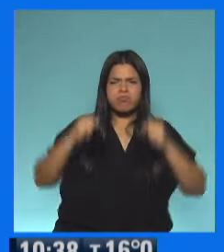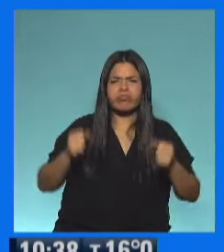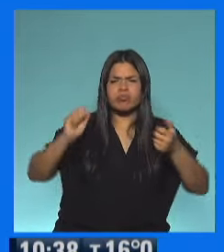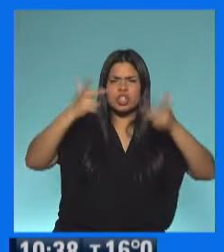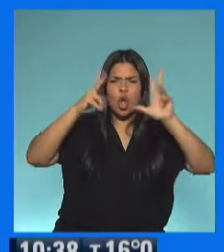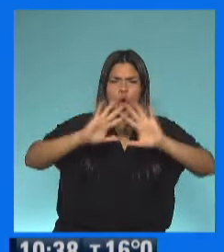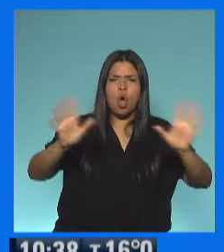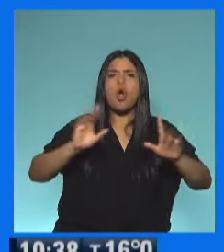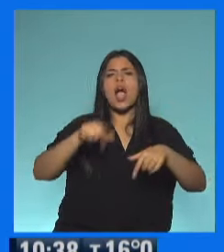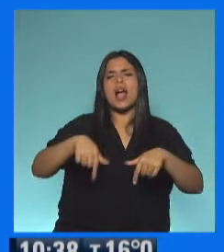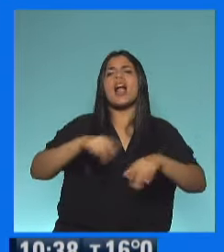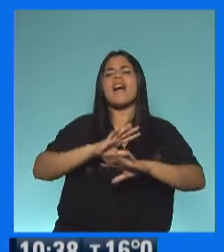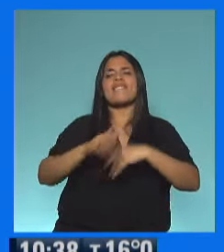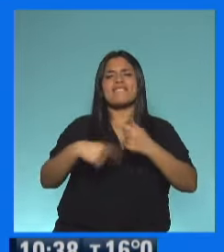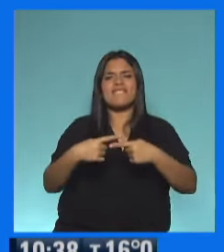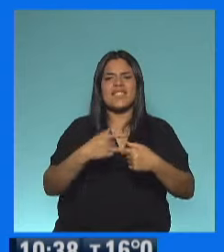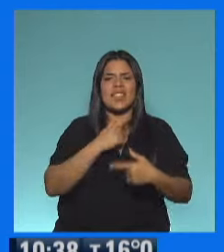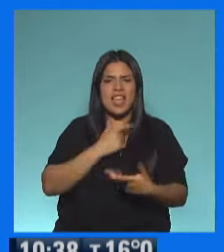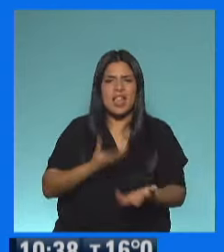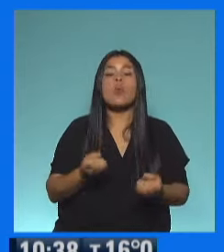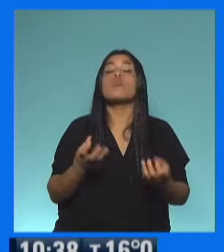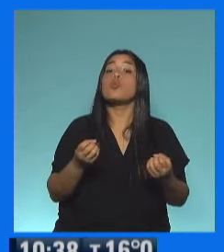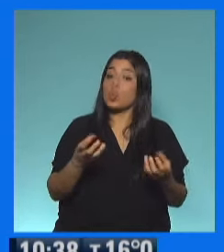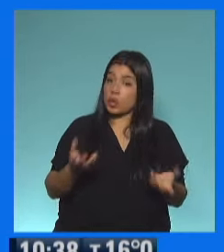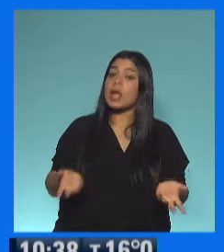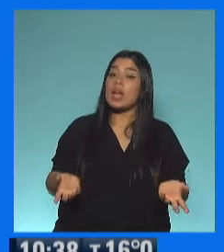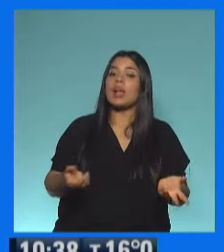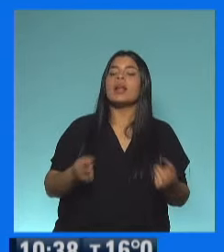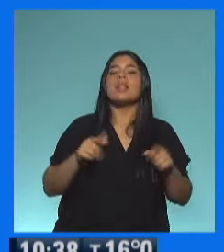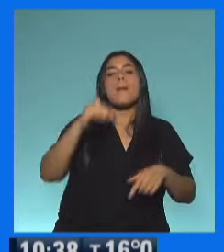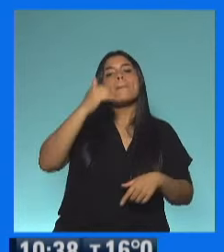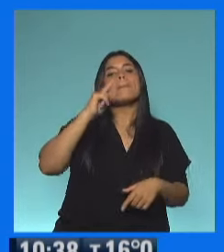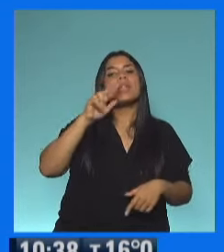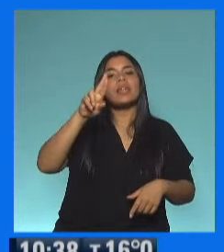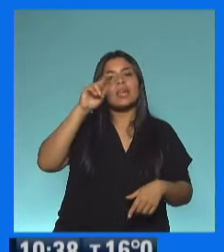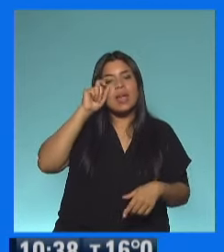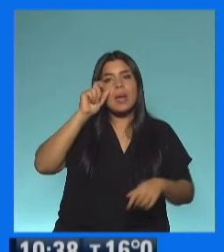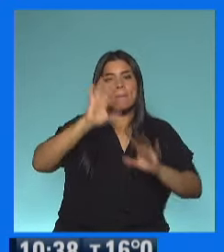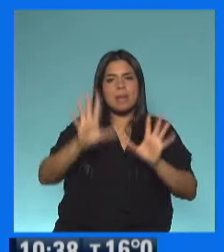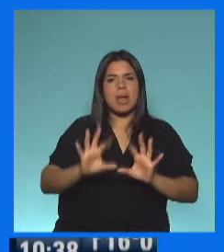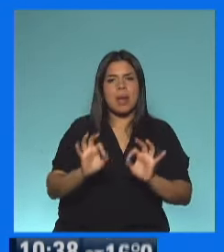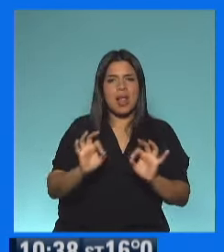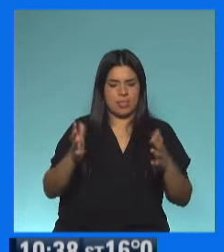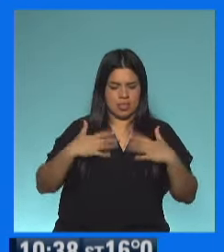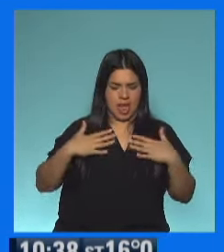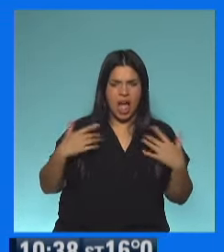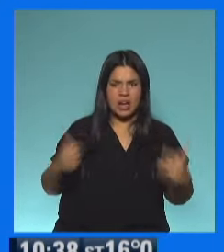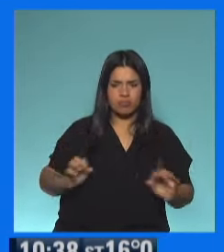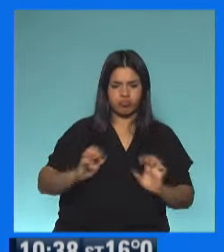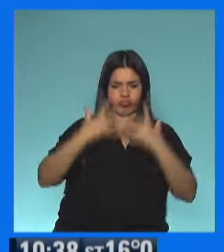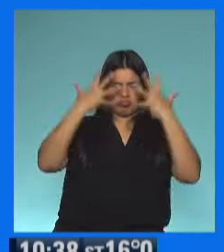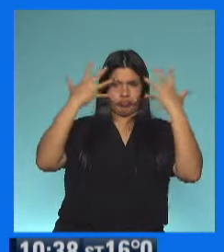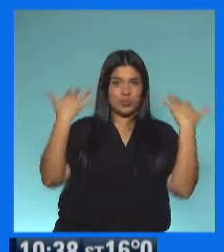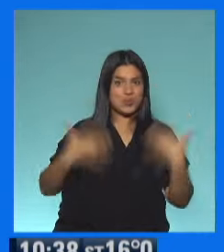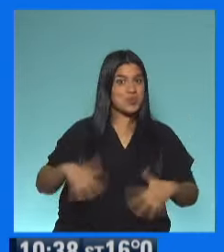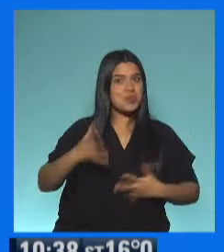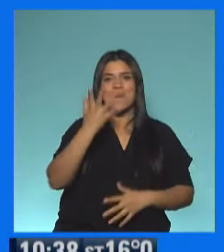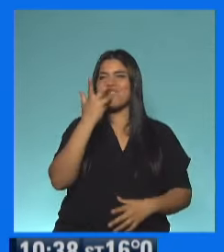Qué espectacular. Y con estandarte, mira. Con estandarte. Mire, preparada con su traje brillante. Me encanta.